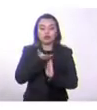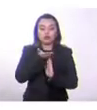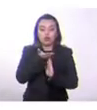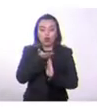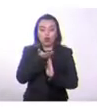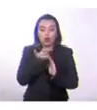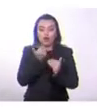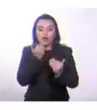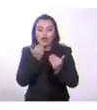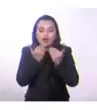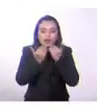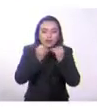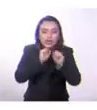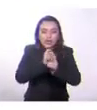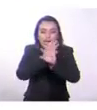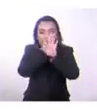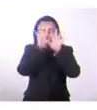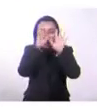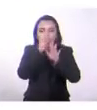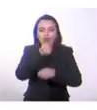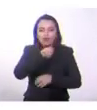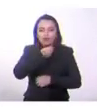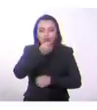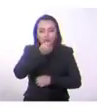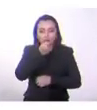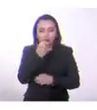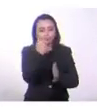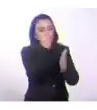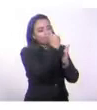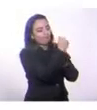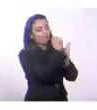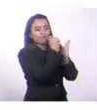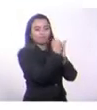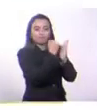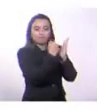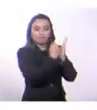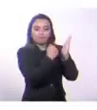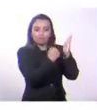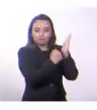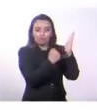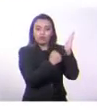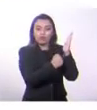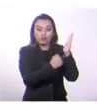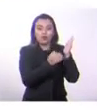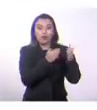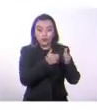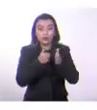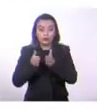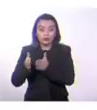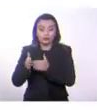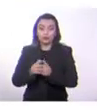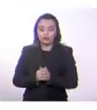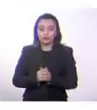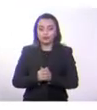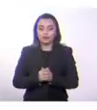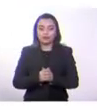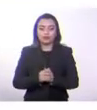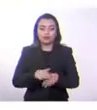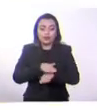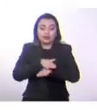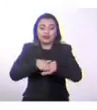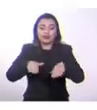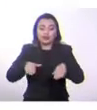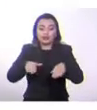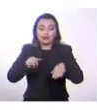abordando. Y en la conclusión se hace una síntesis de la información presentada, donde se destacan los aspectos